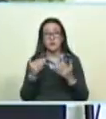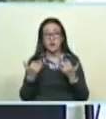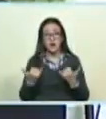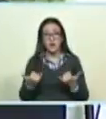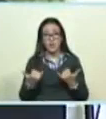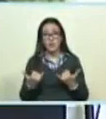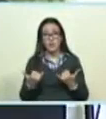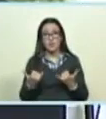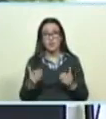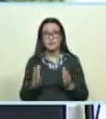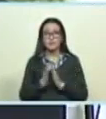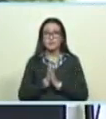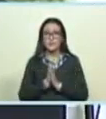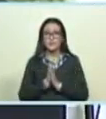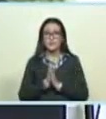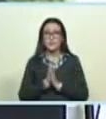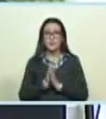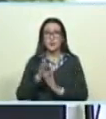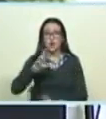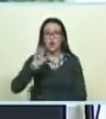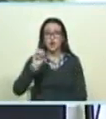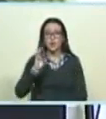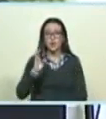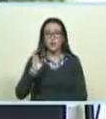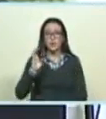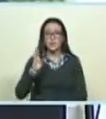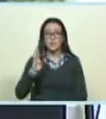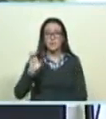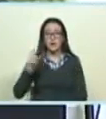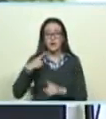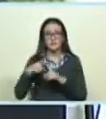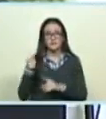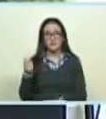quiero, por favor, Robetza, Ángelo,